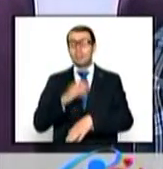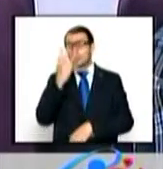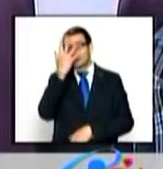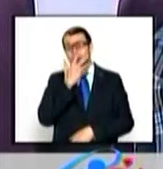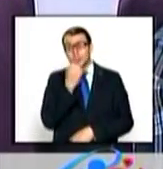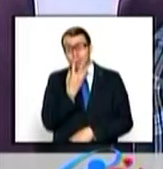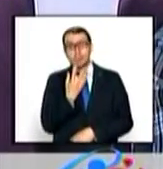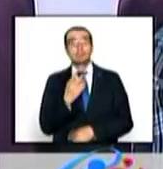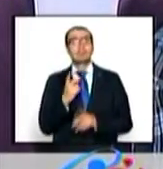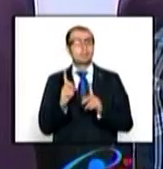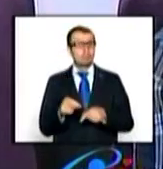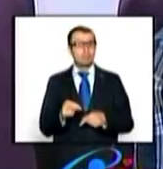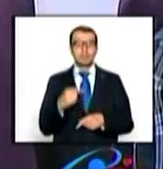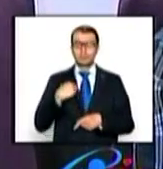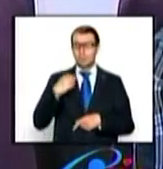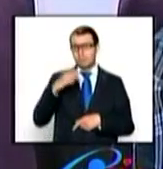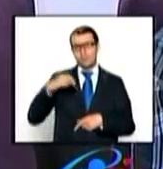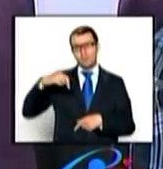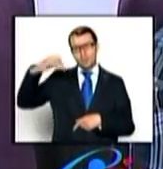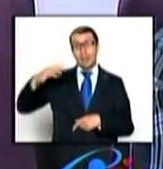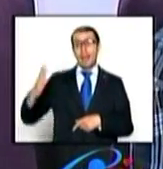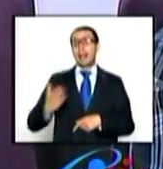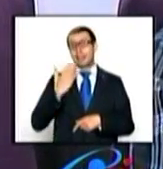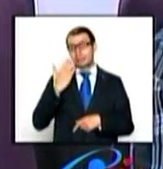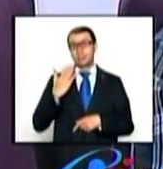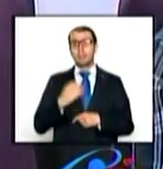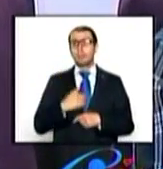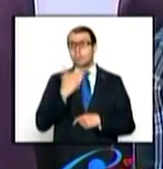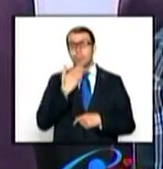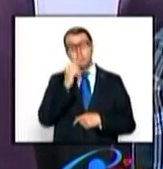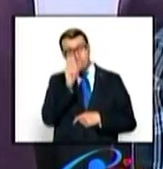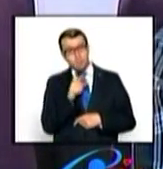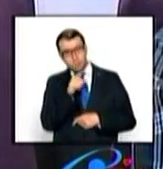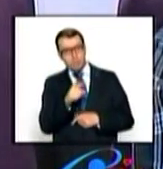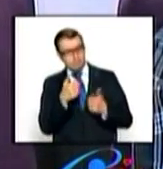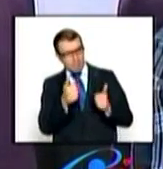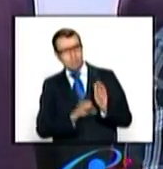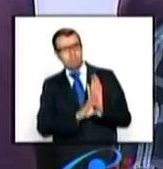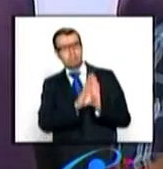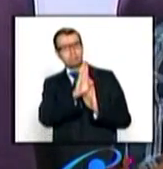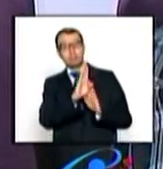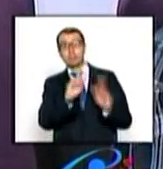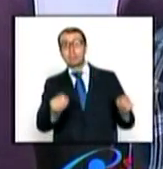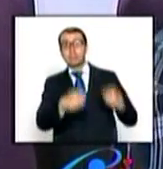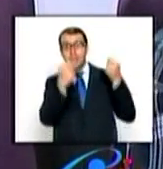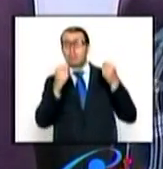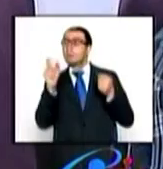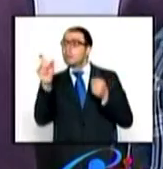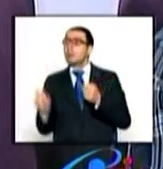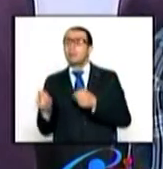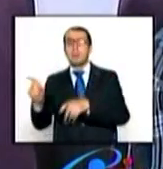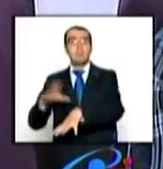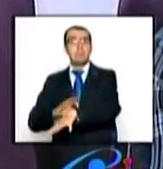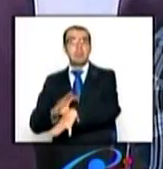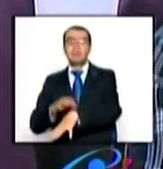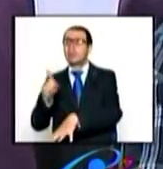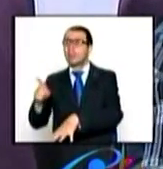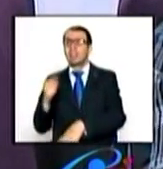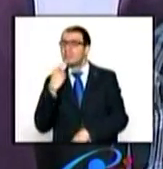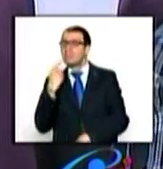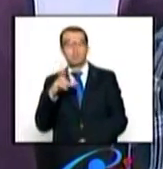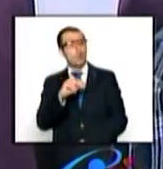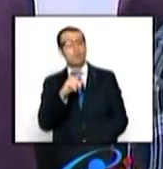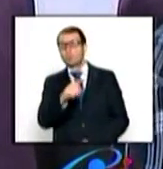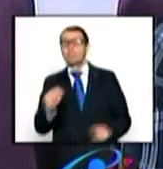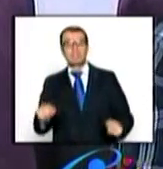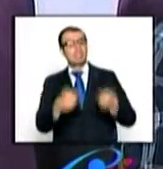parte como profesional y como persona, porque ver a un paciente que mejora de enfermedades que el médico en su EPS o que el médico de cabecera le ha dicho que no